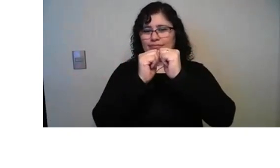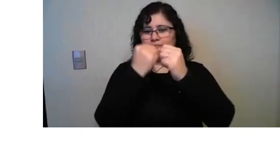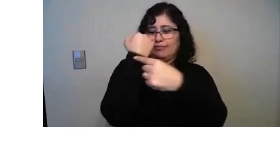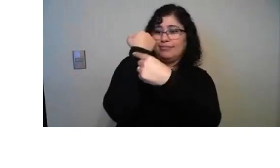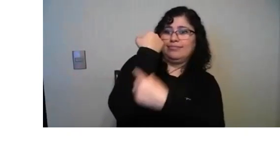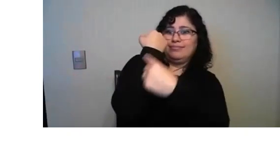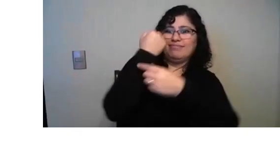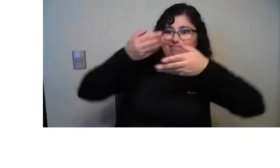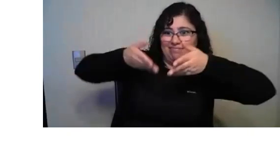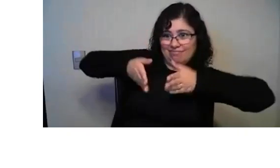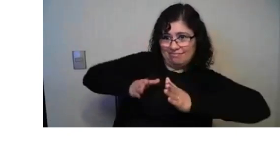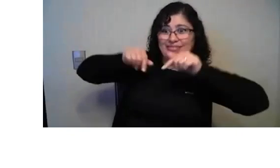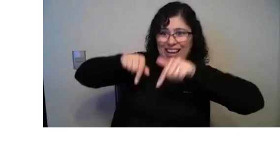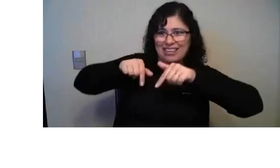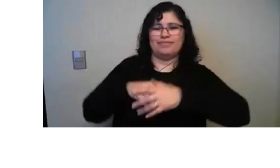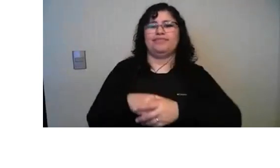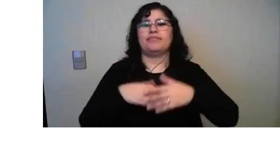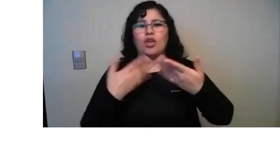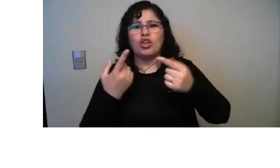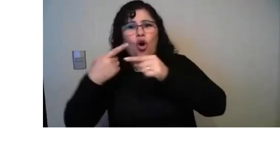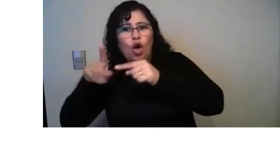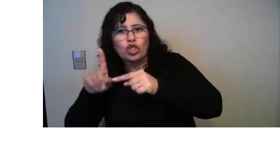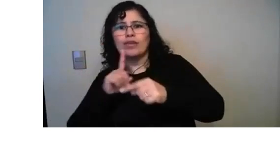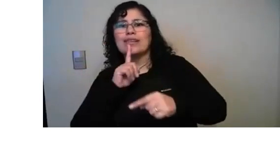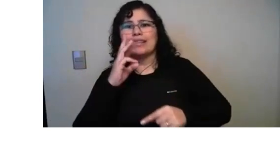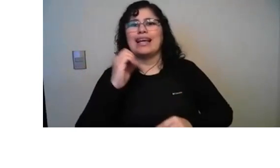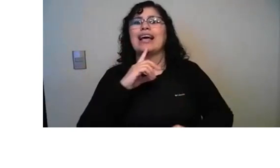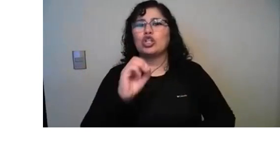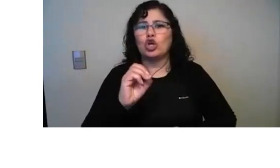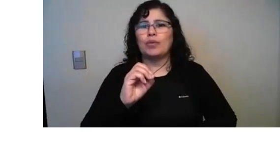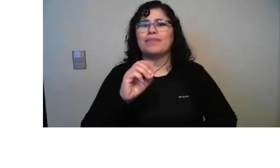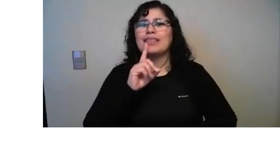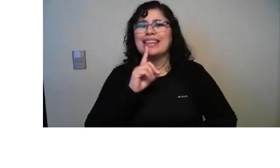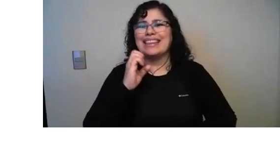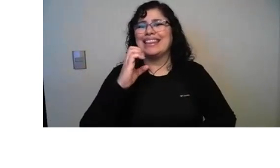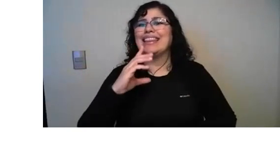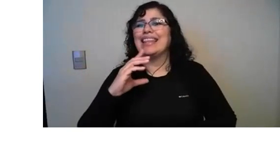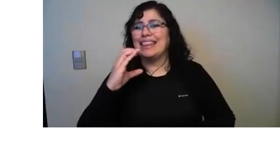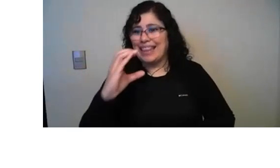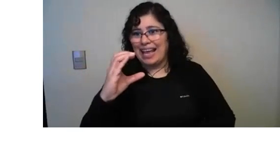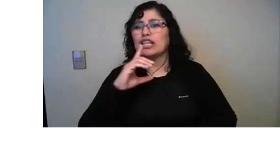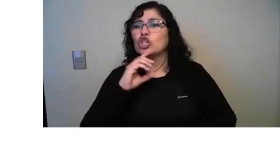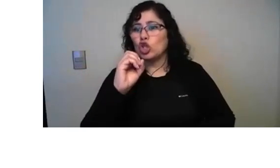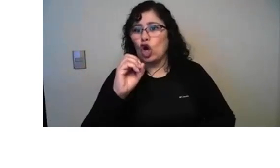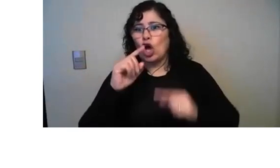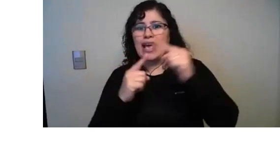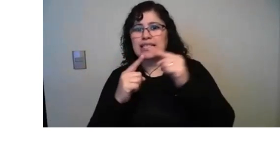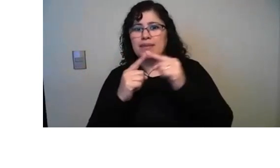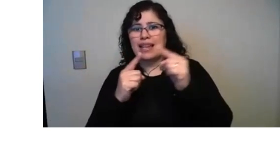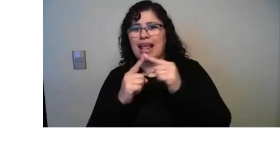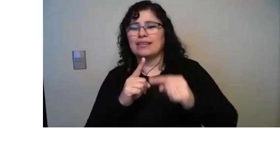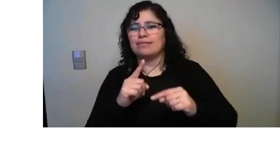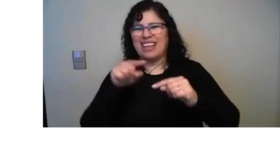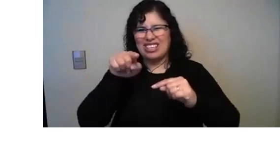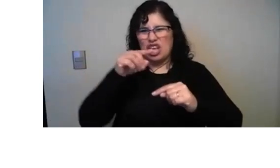Tracto tectoespinal. Tecto de tectum, es decir, la parte posterior del